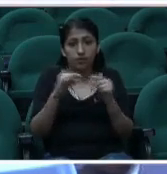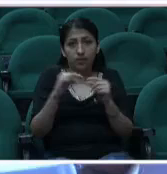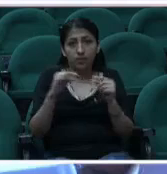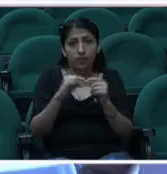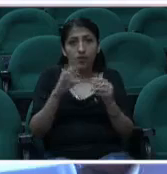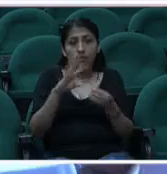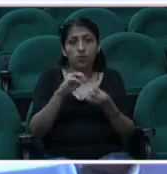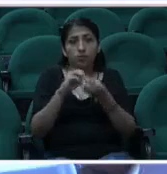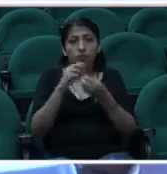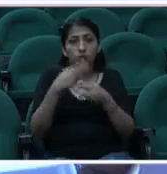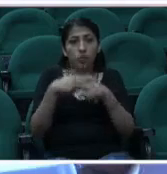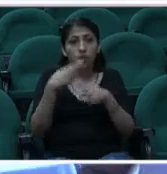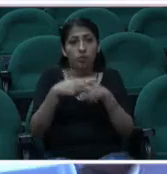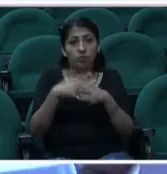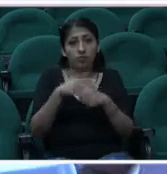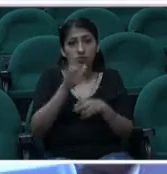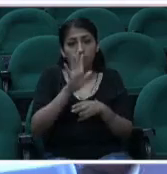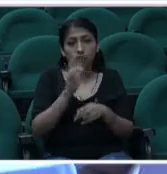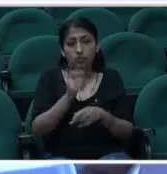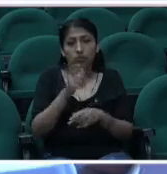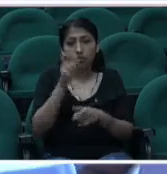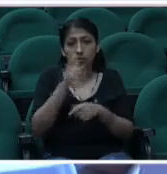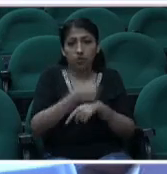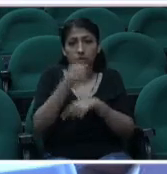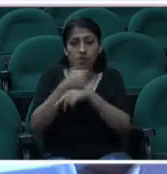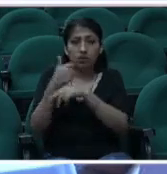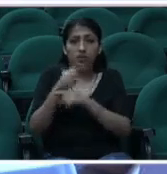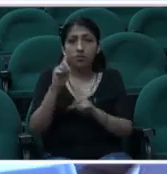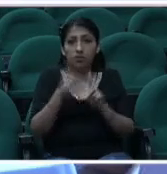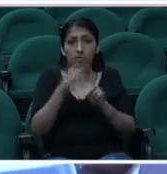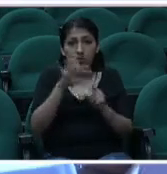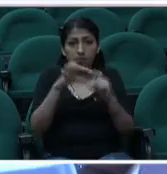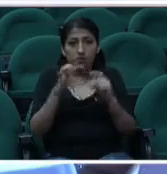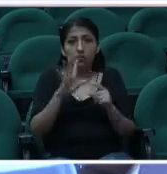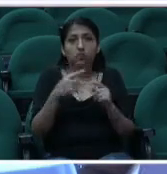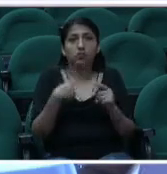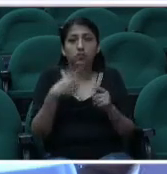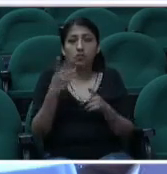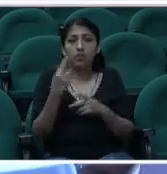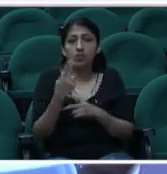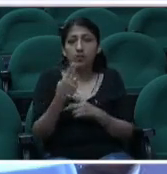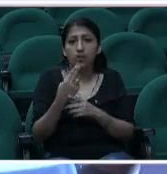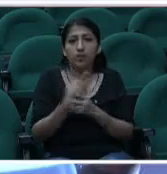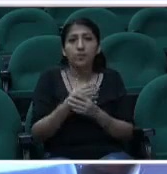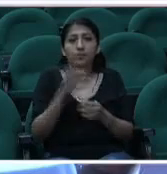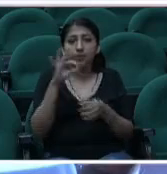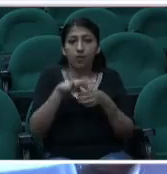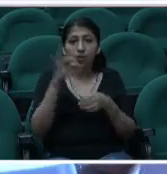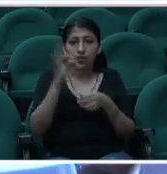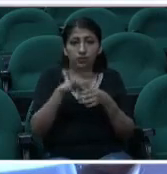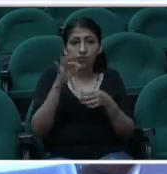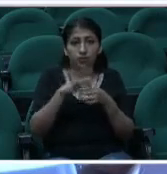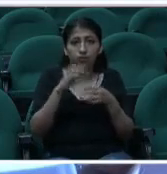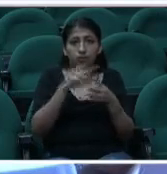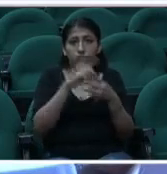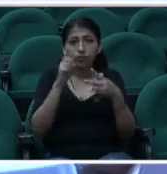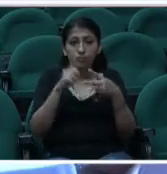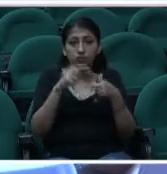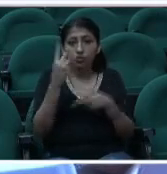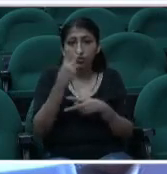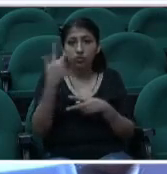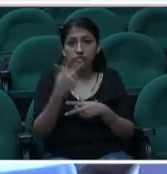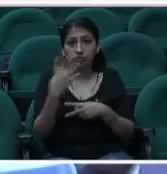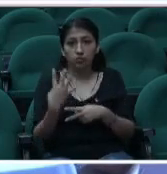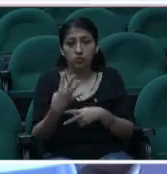papeles con los nombres de los candidatos el primer papel que escoja será su pareja y el sorteo en los bloques 2 3 y 4